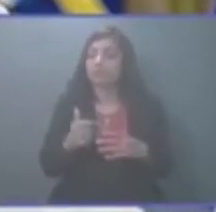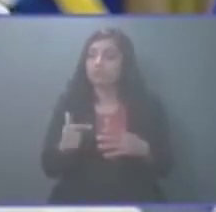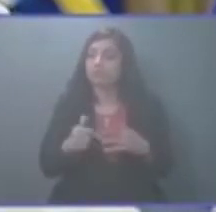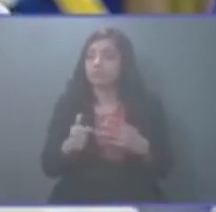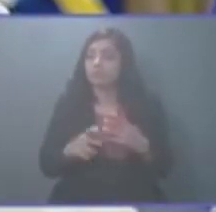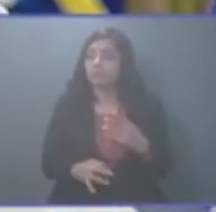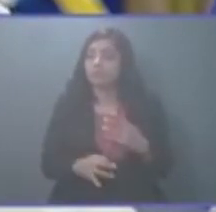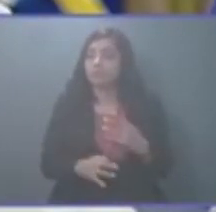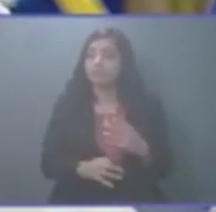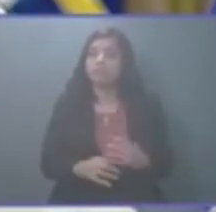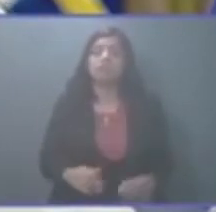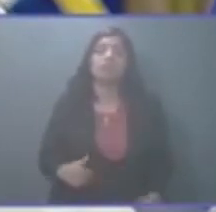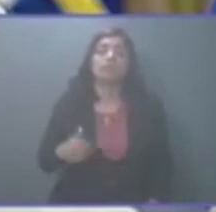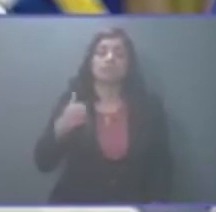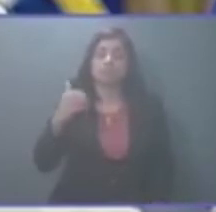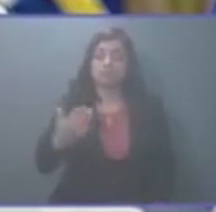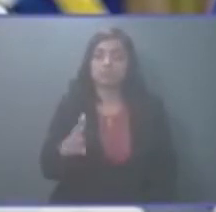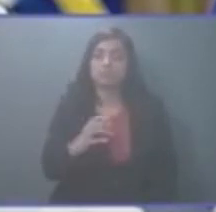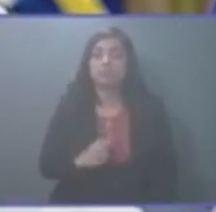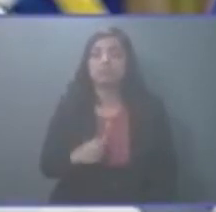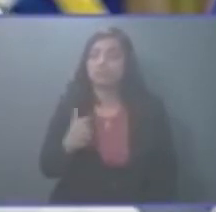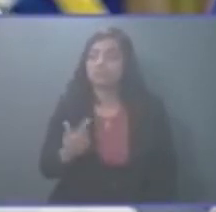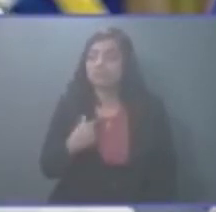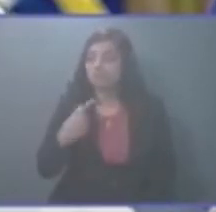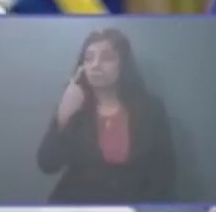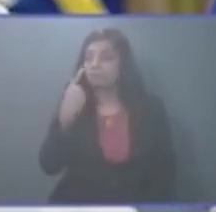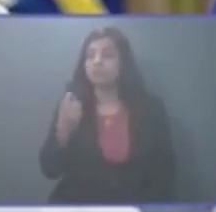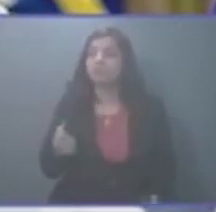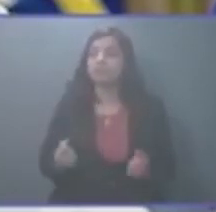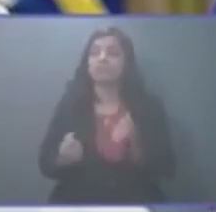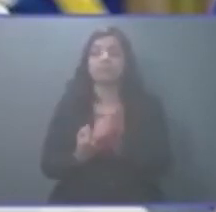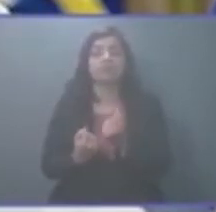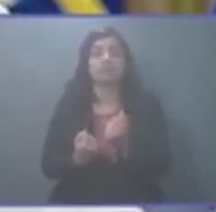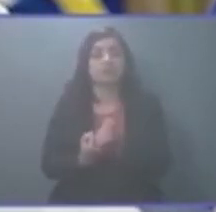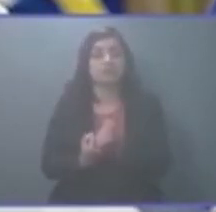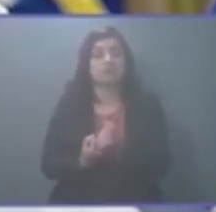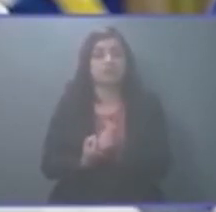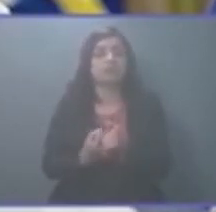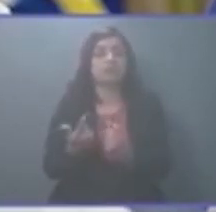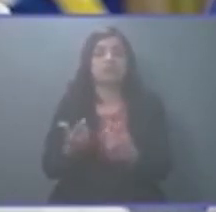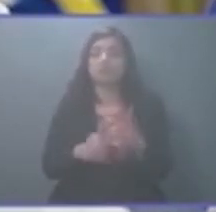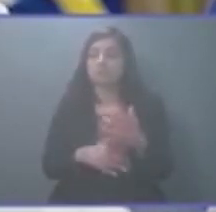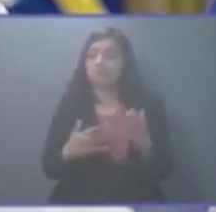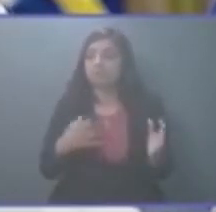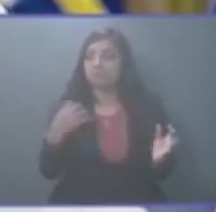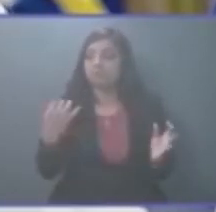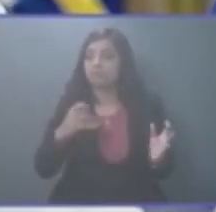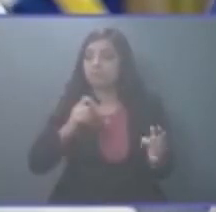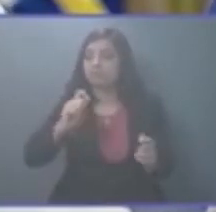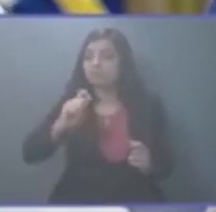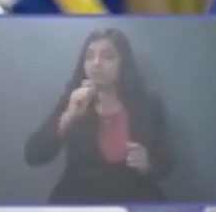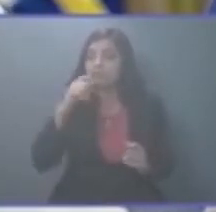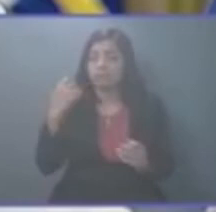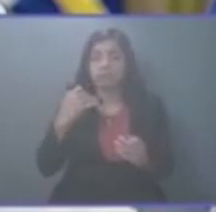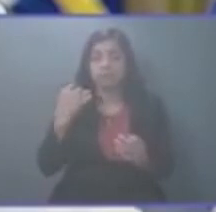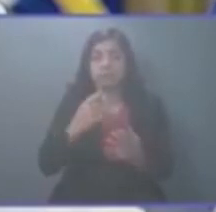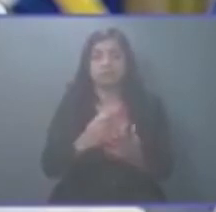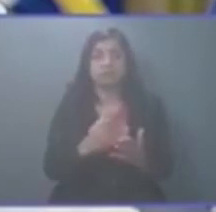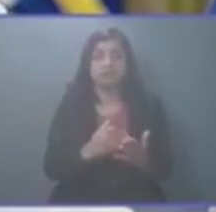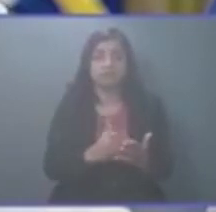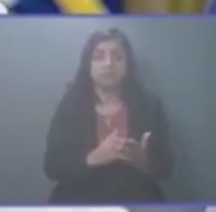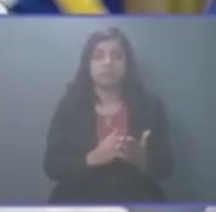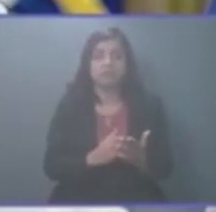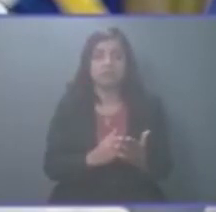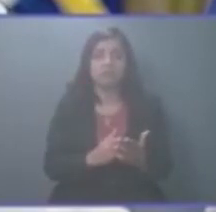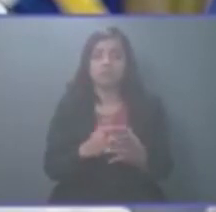nos complace haber acompañado desde el principio esta demanda le he